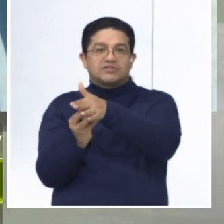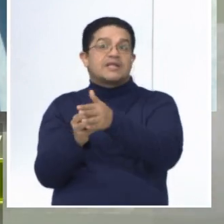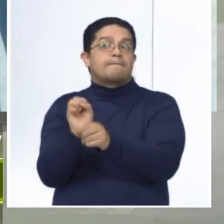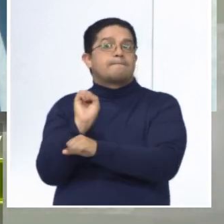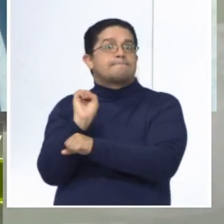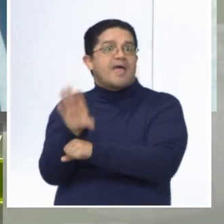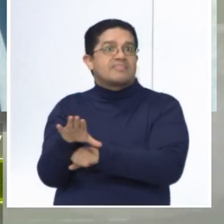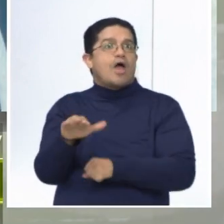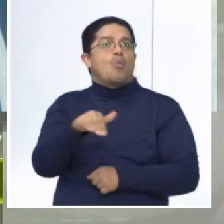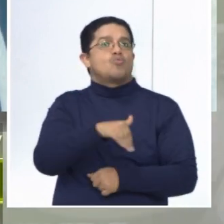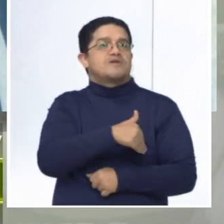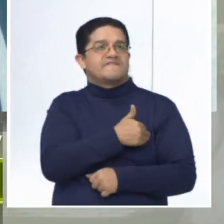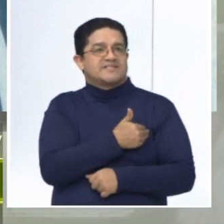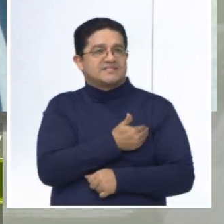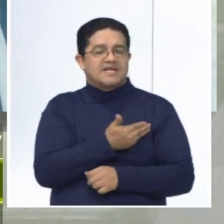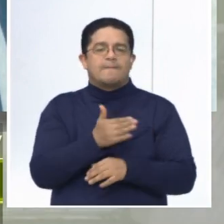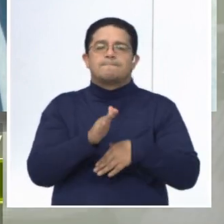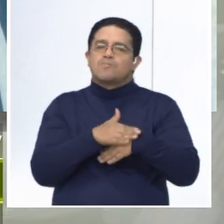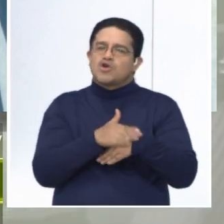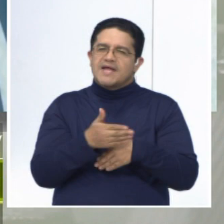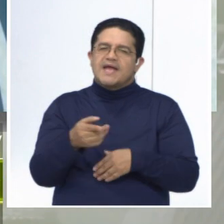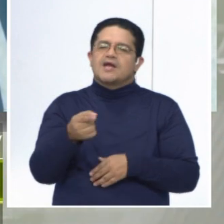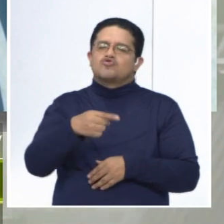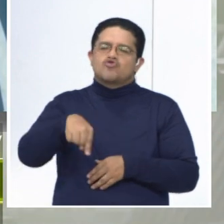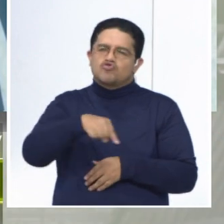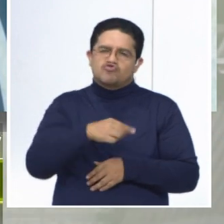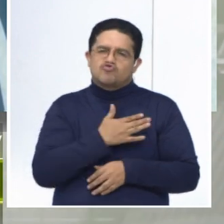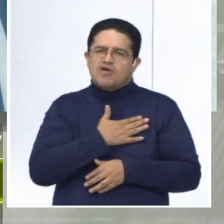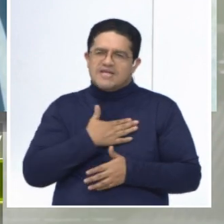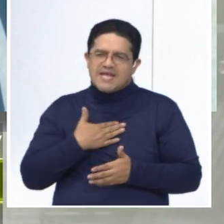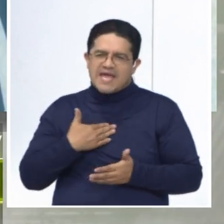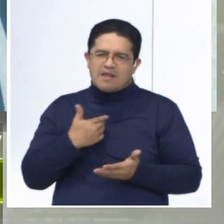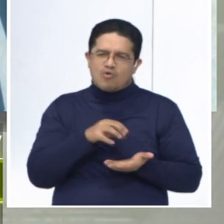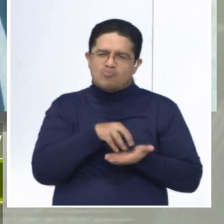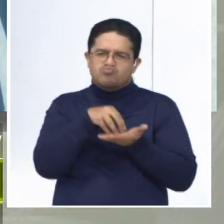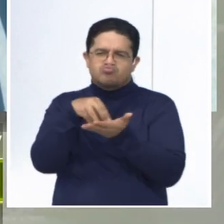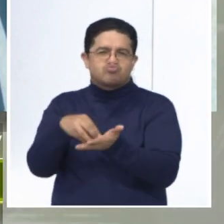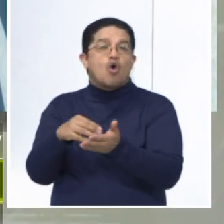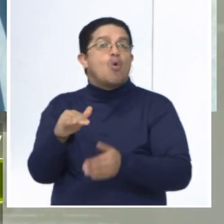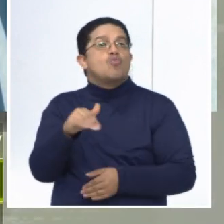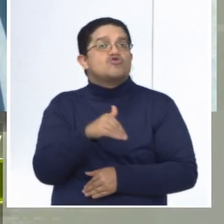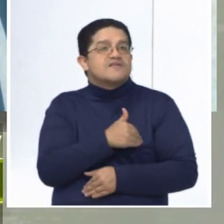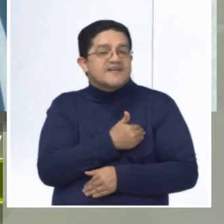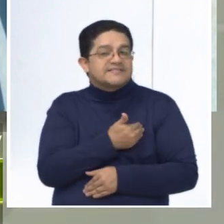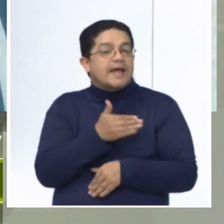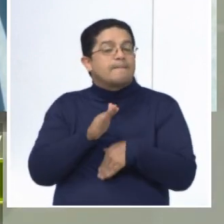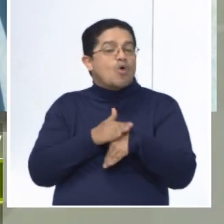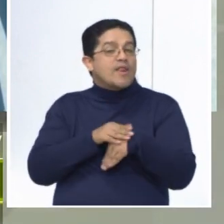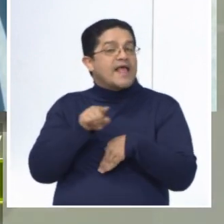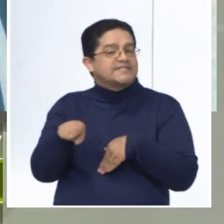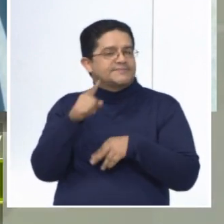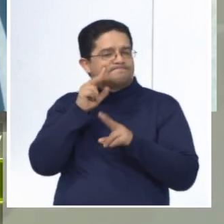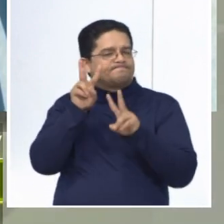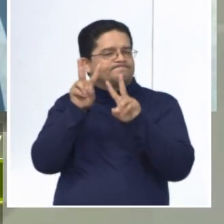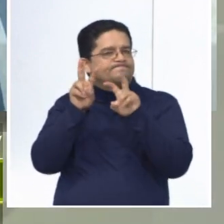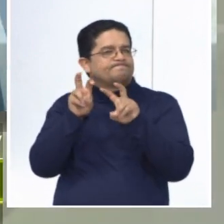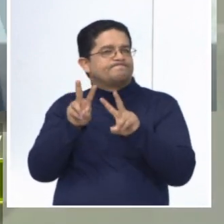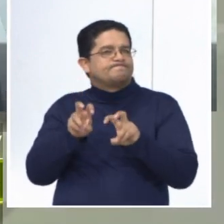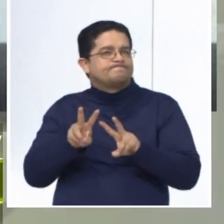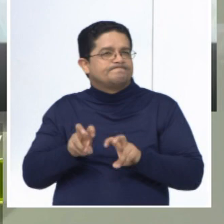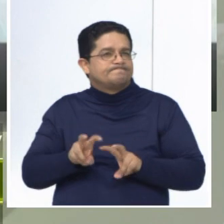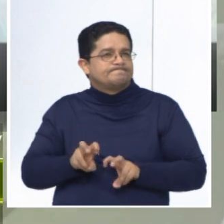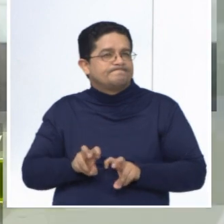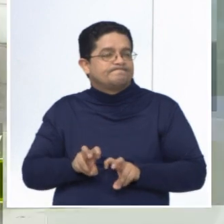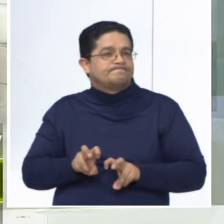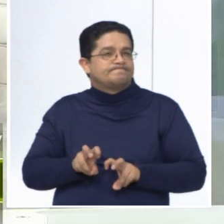¿Por qué nosotros quisiéramos llevarlo a medicina tropical? Bueno, porque allá lo vamos a estudiar. Bueno, lo vamos a estudiar, claro. Digo yo no, el no